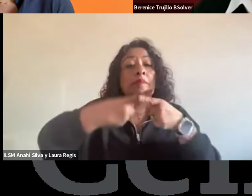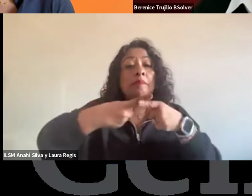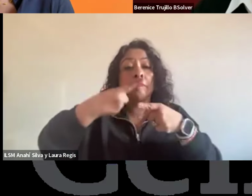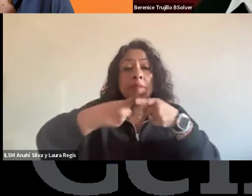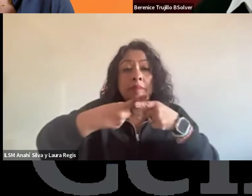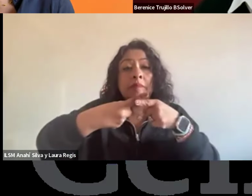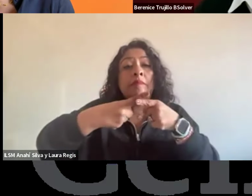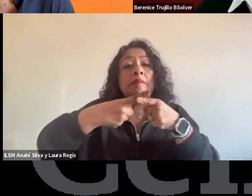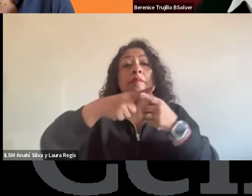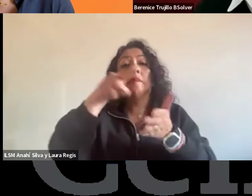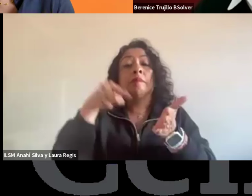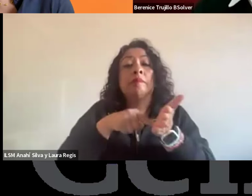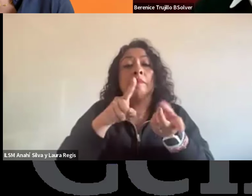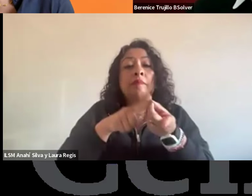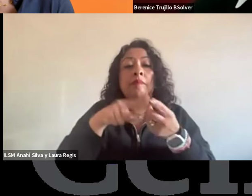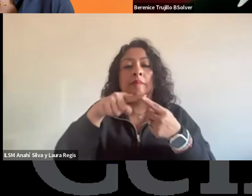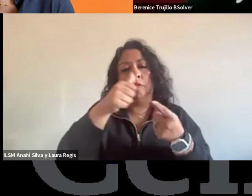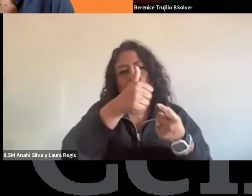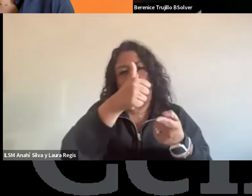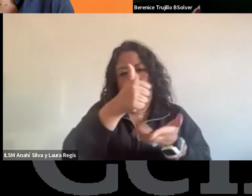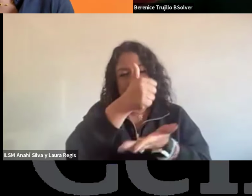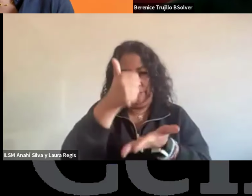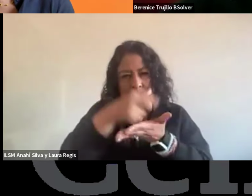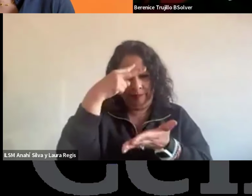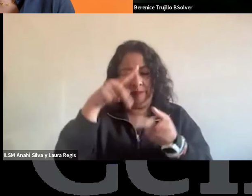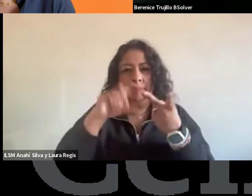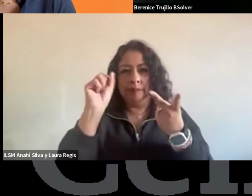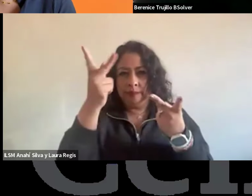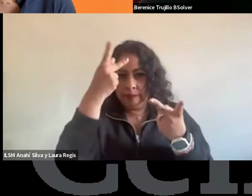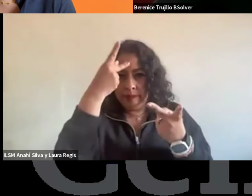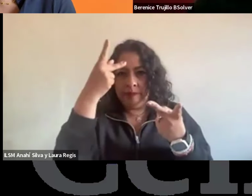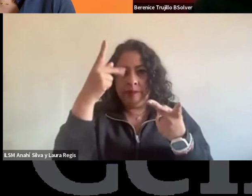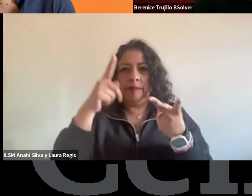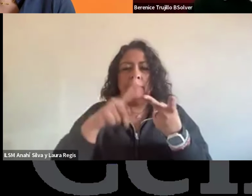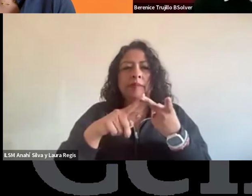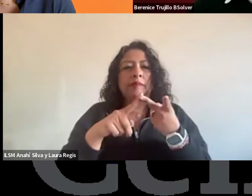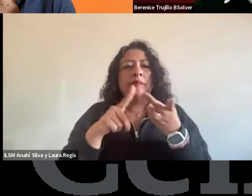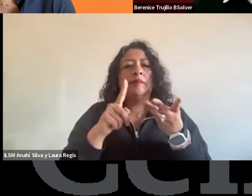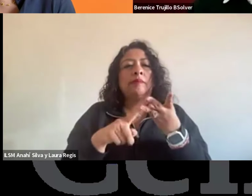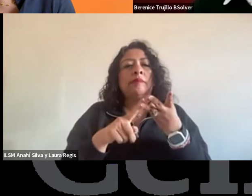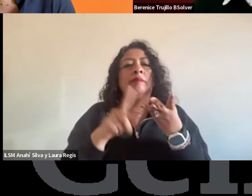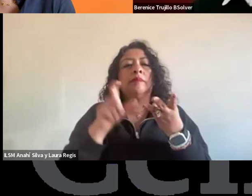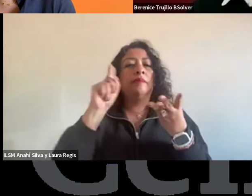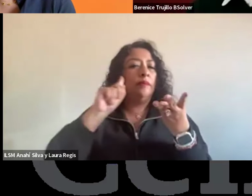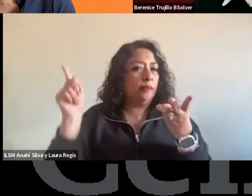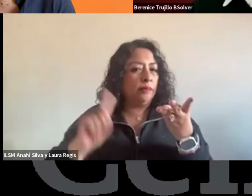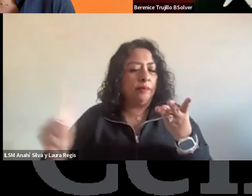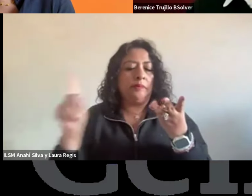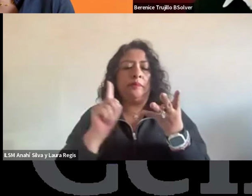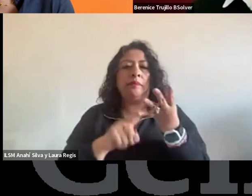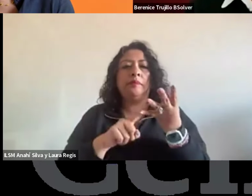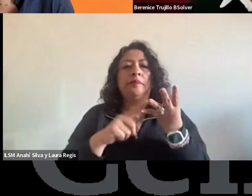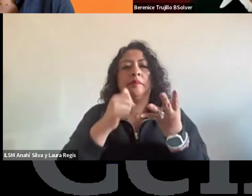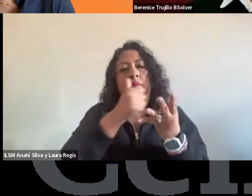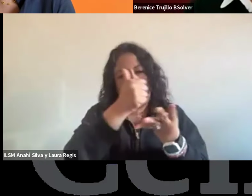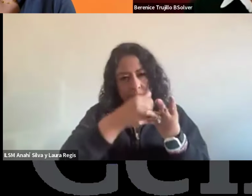están desde Ciudad de México, San Luis Potosí. Tenemos también de Zacatecas, tenemos de Ciudad